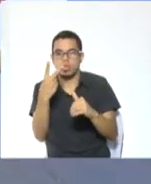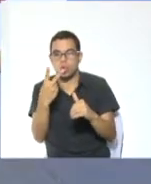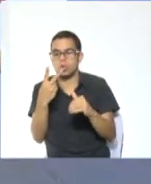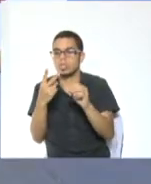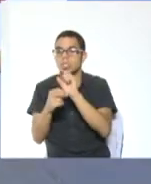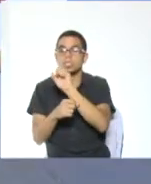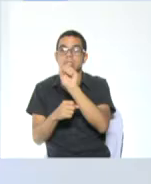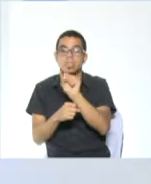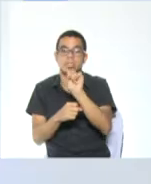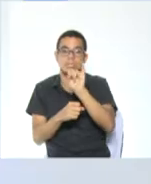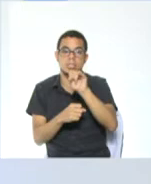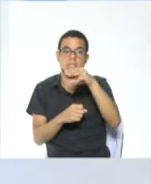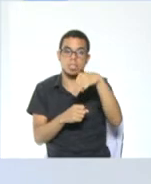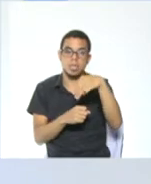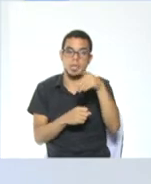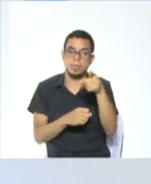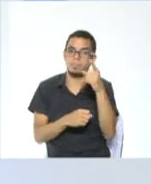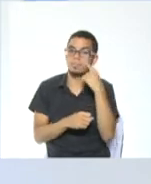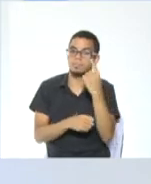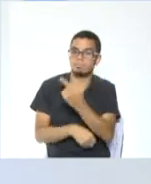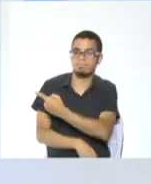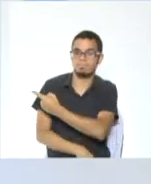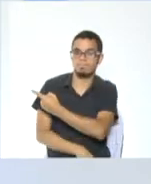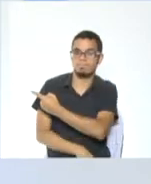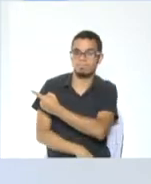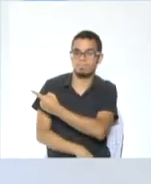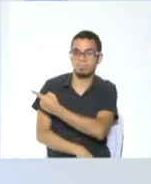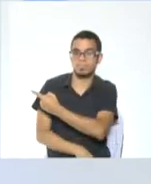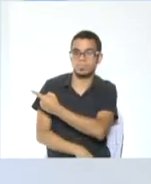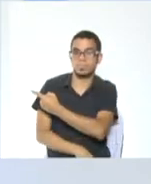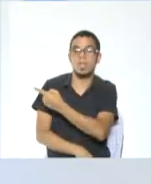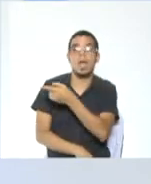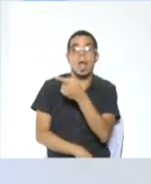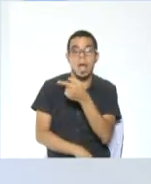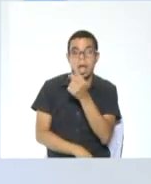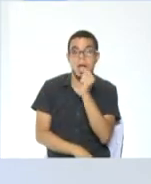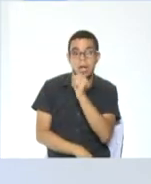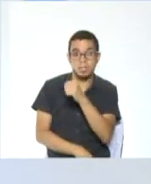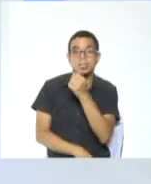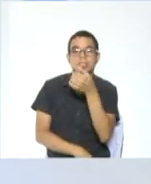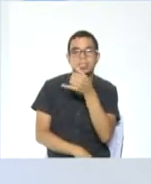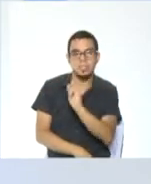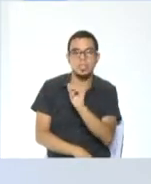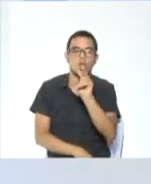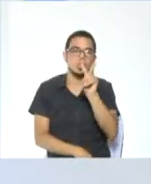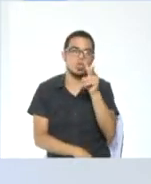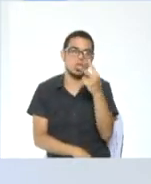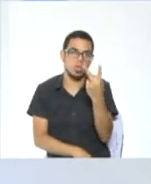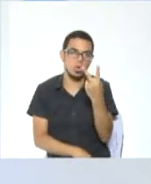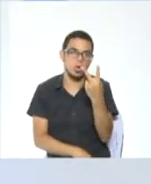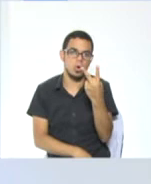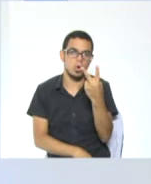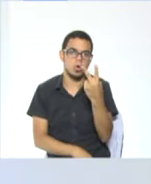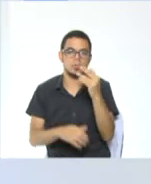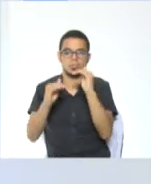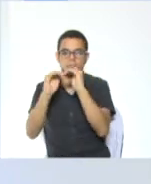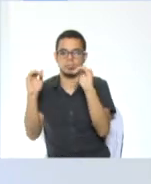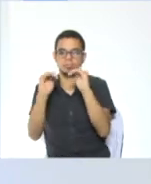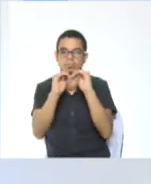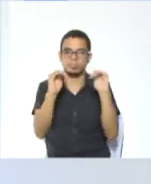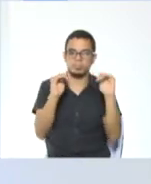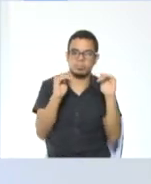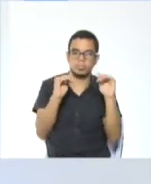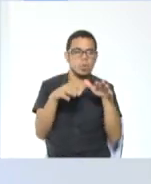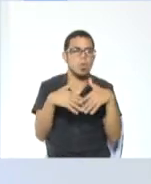cómo separamos la palabra Simón. Simón, es decir, tiene dos sílabas nada más, por lo tanto es una